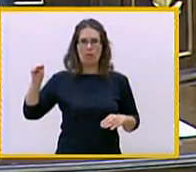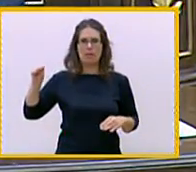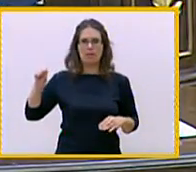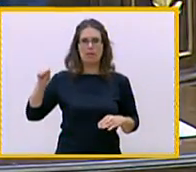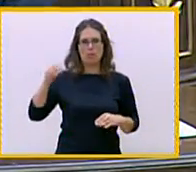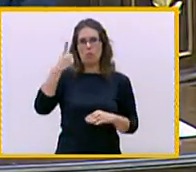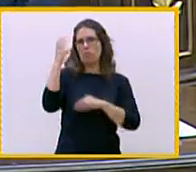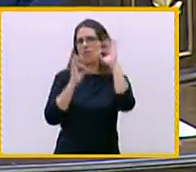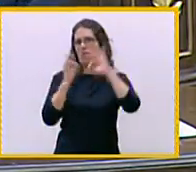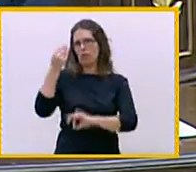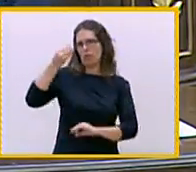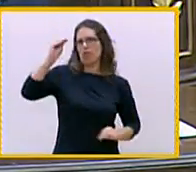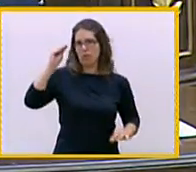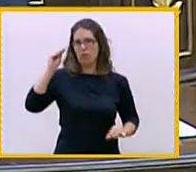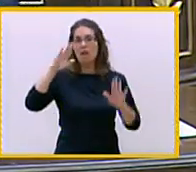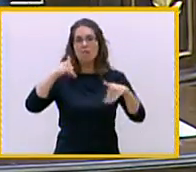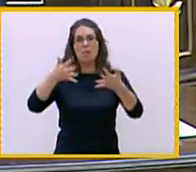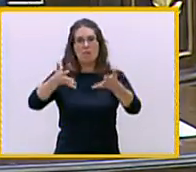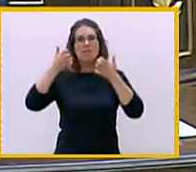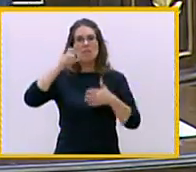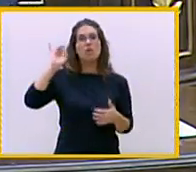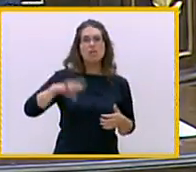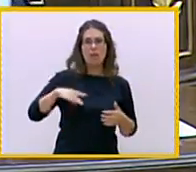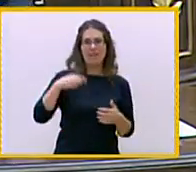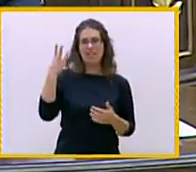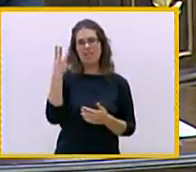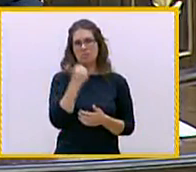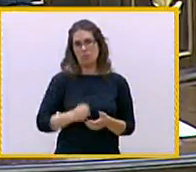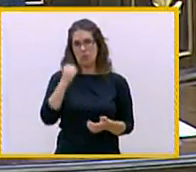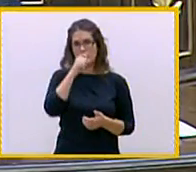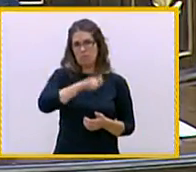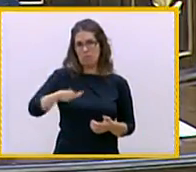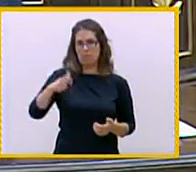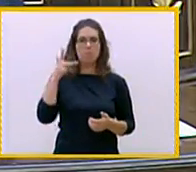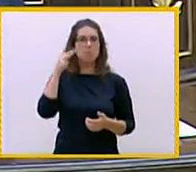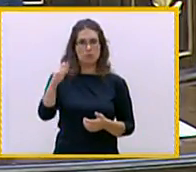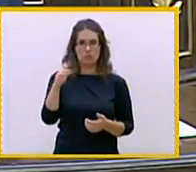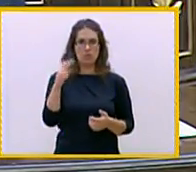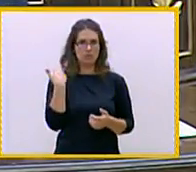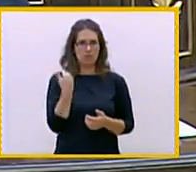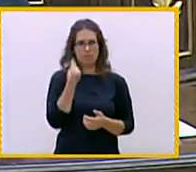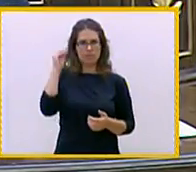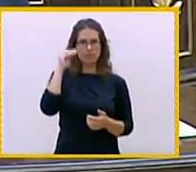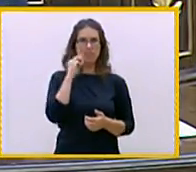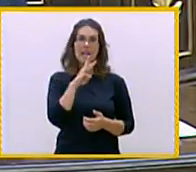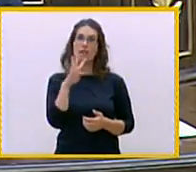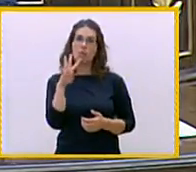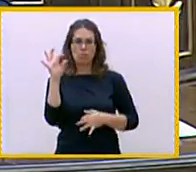1%, beneficiando a más de 3 millones de pensionistas, el 34% del total de los